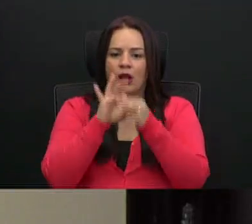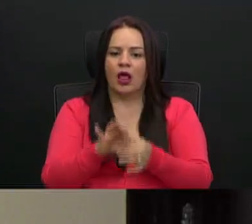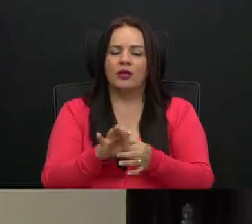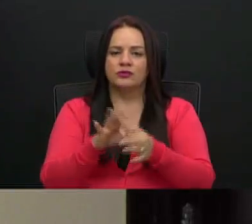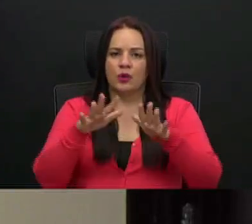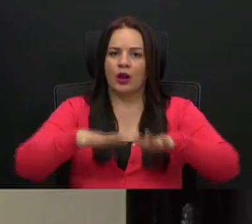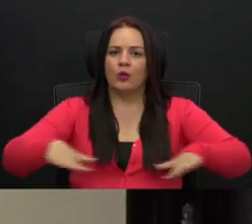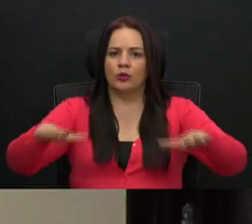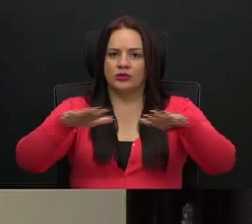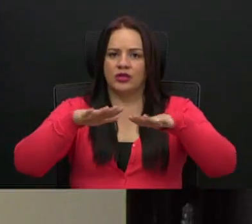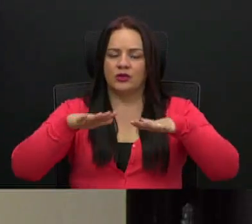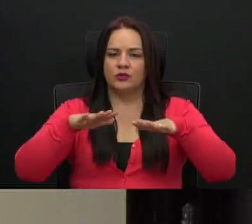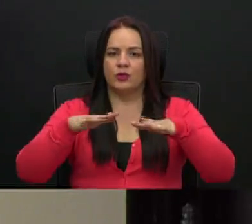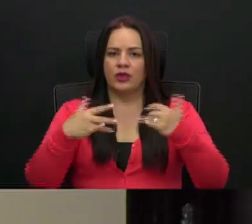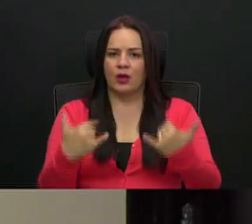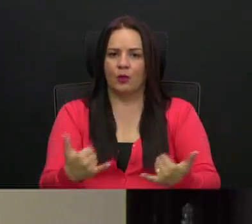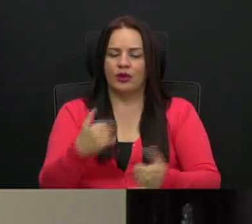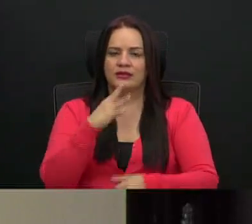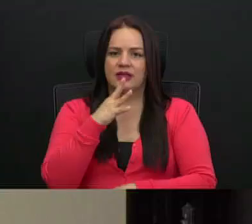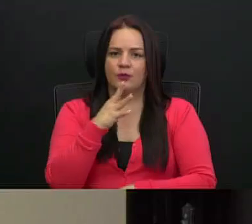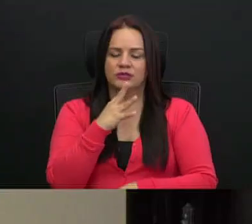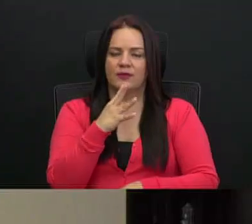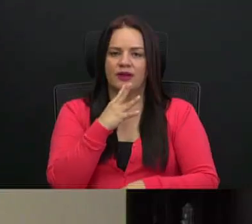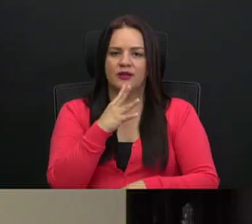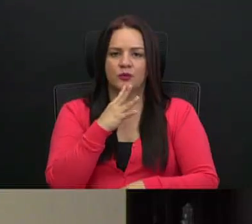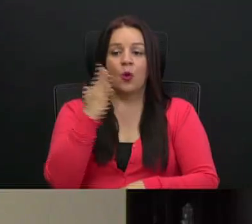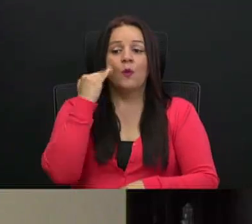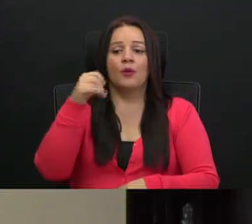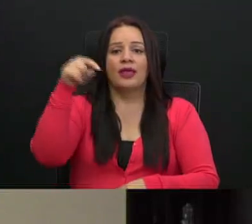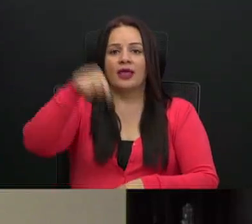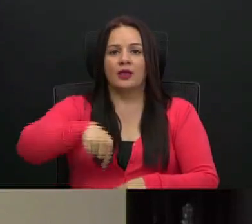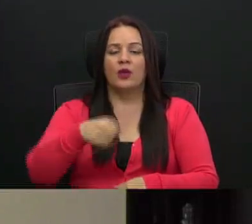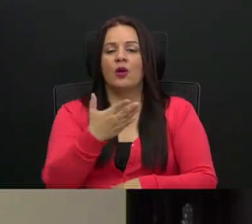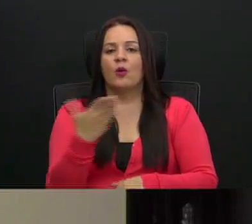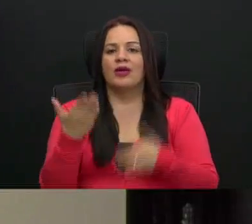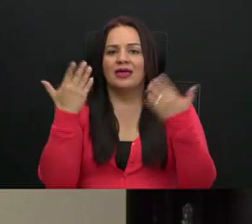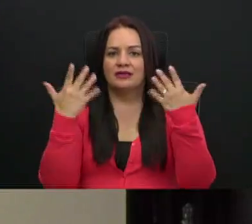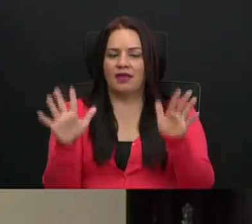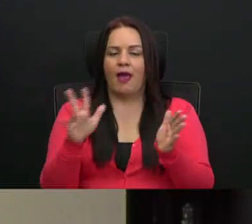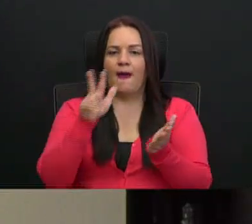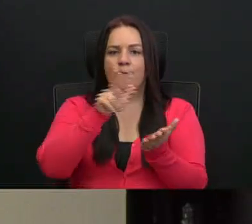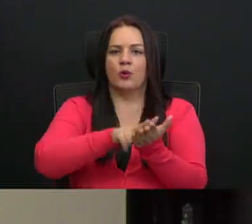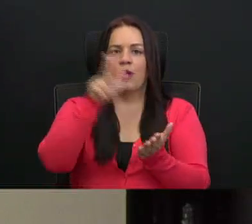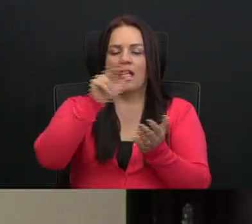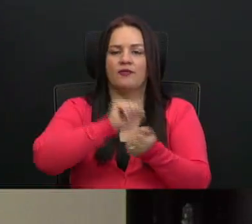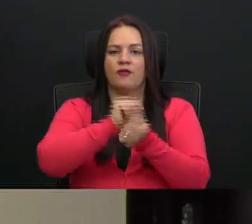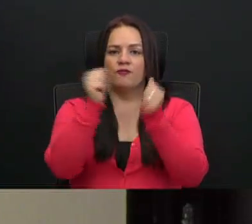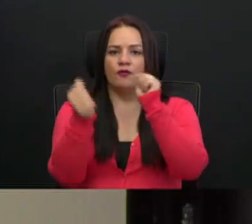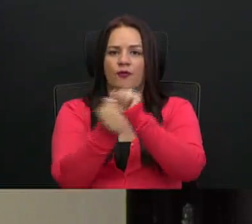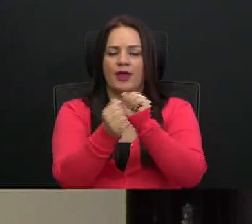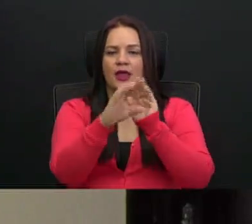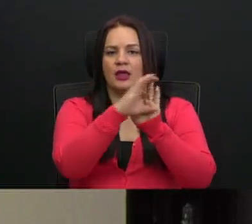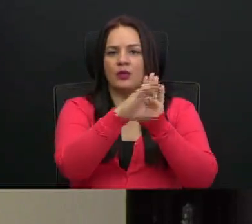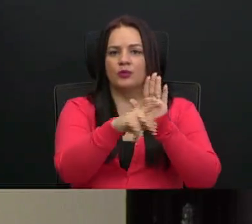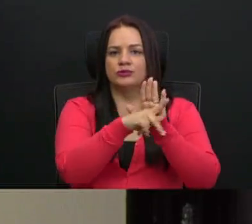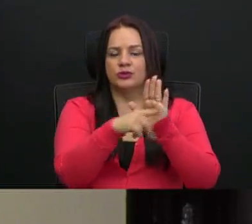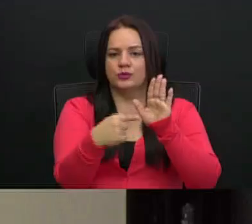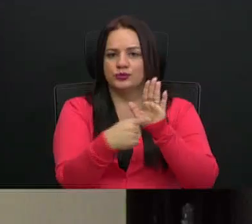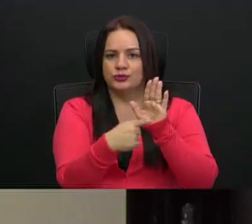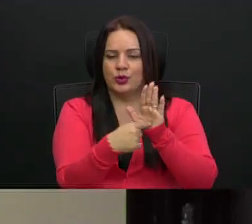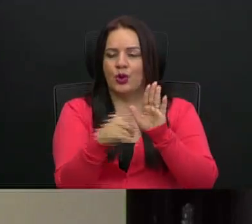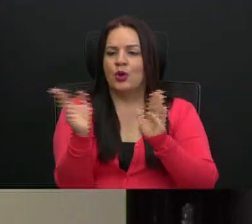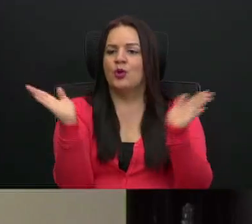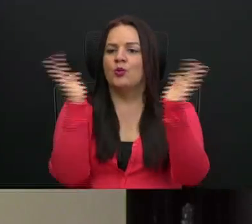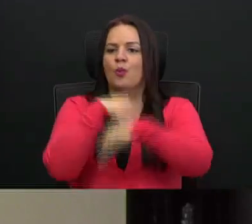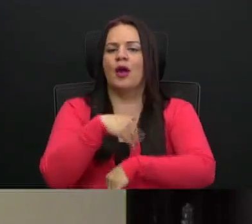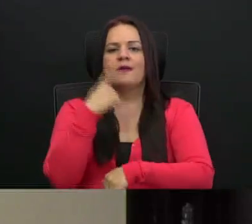En el que estamos hablando, porque aquí, aunque estuviera ya aprobada esta reforma constitucional, no hay